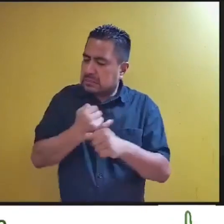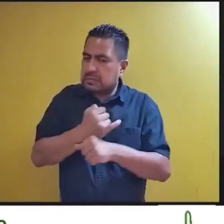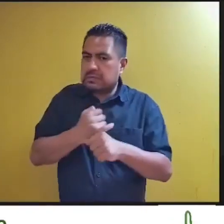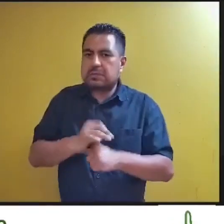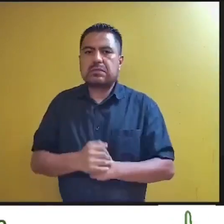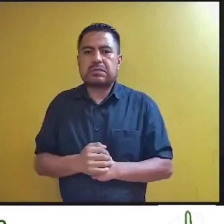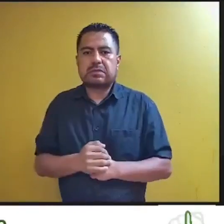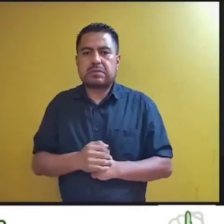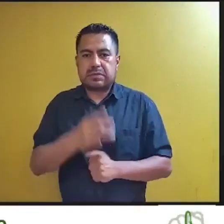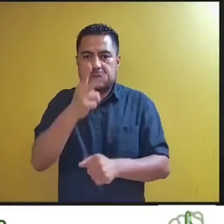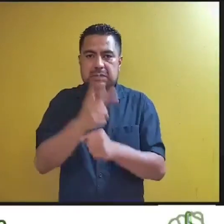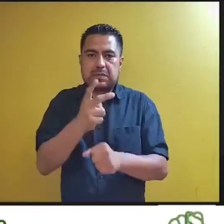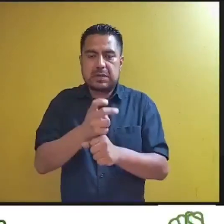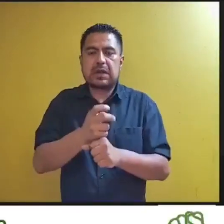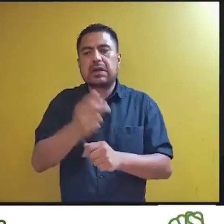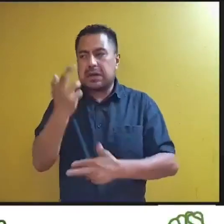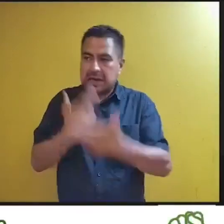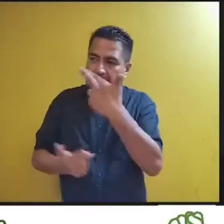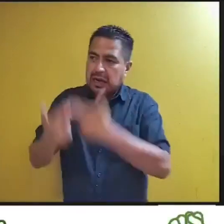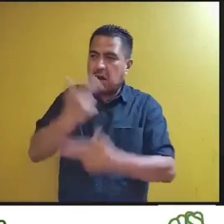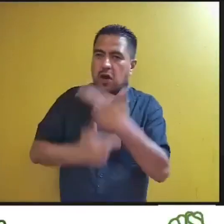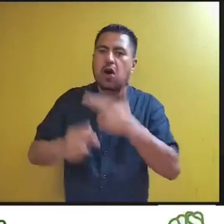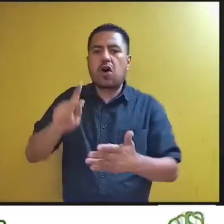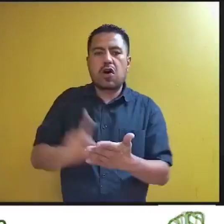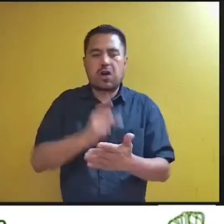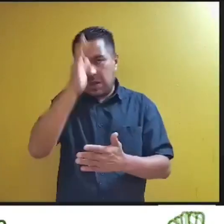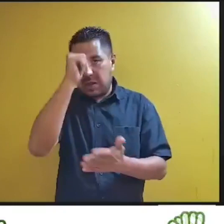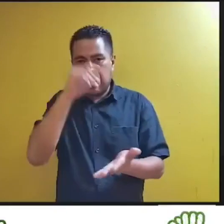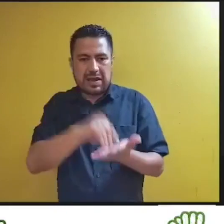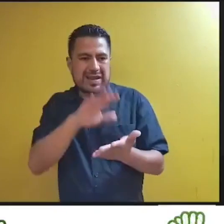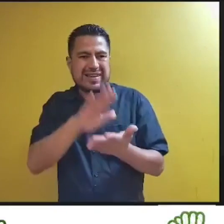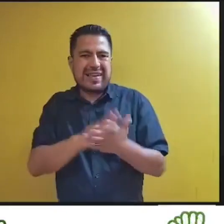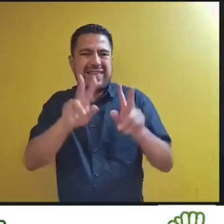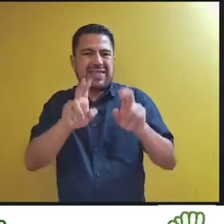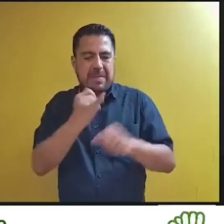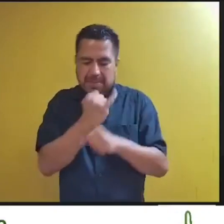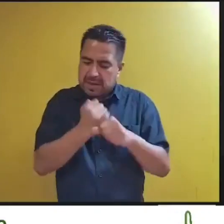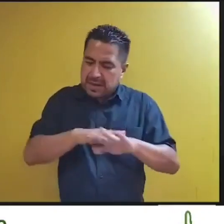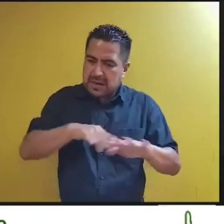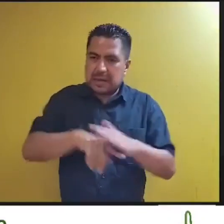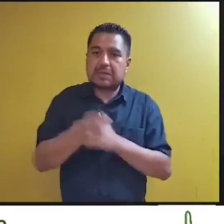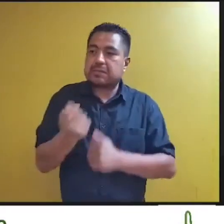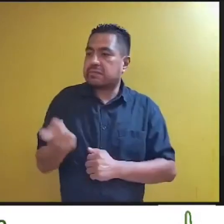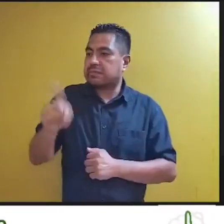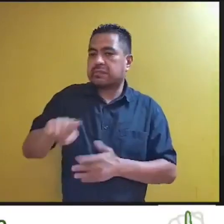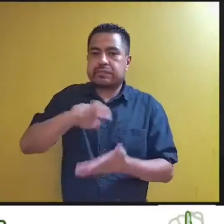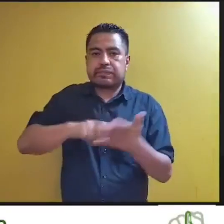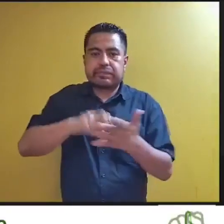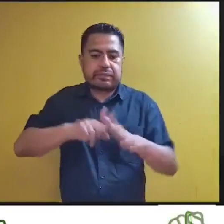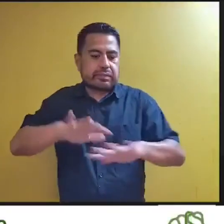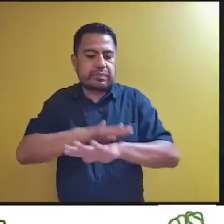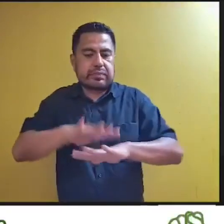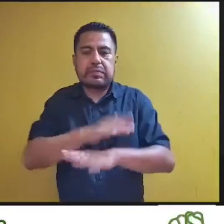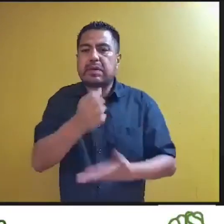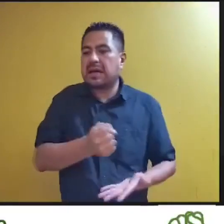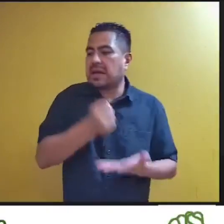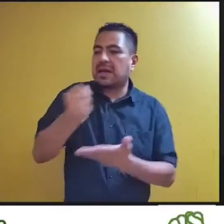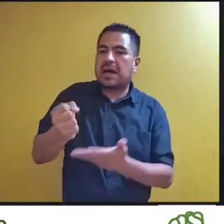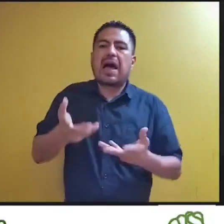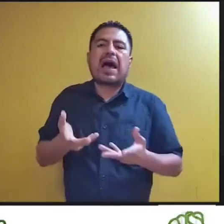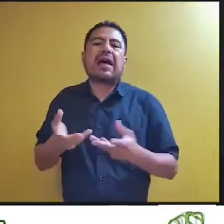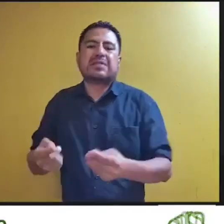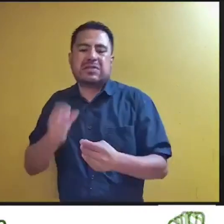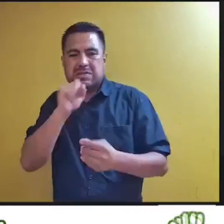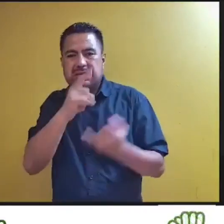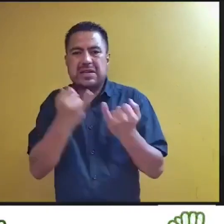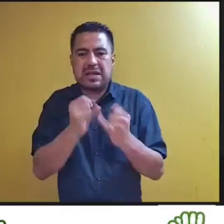ejecutoria. Segundo, se revoca parcialmente el acuerdo impugnado en lo que fue materia de estudio y se ordena la modificación del presupuesto de ingresos y egresos